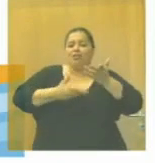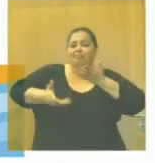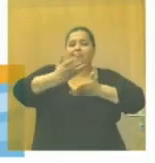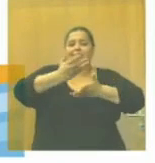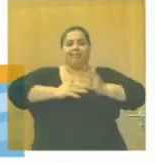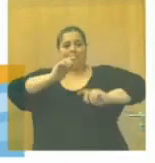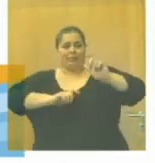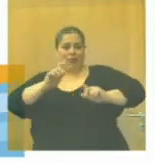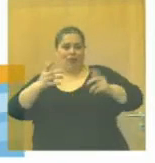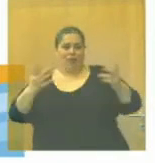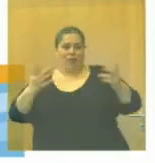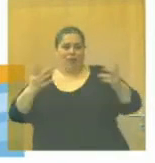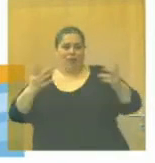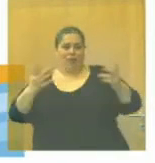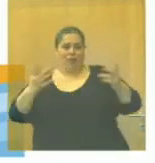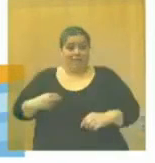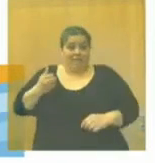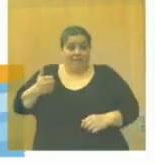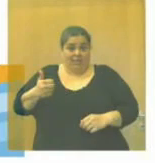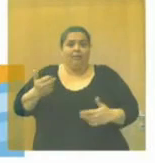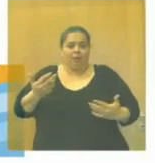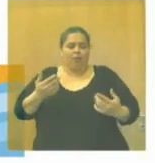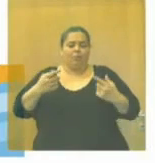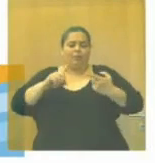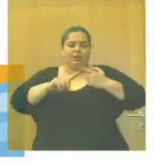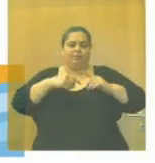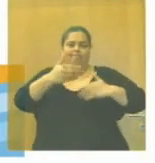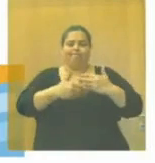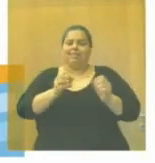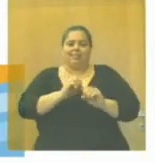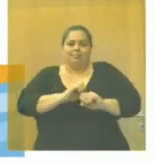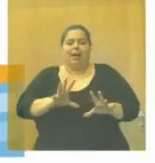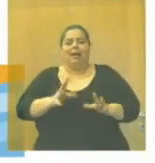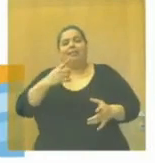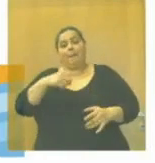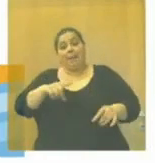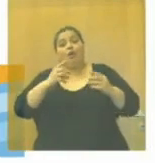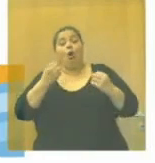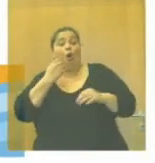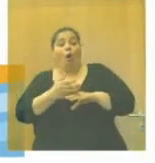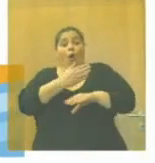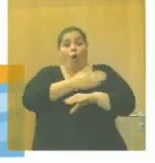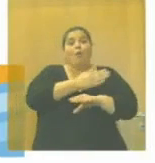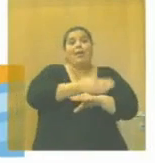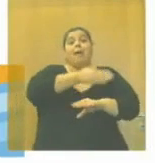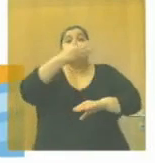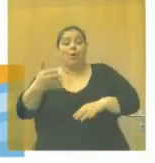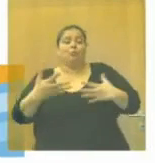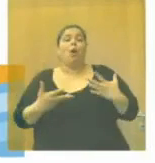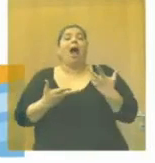las personas que sobreviven. Y la importancia de la posvención en este sentido, el apoyo a los